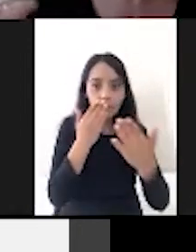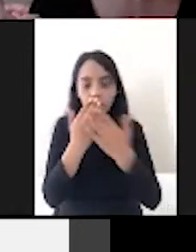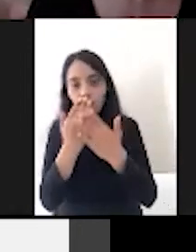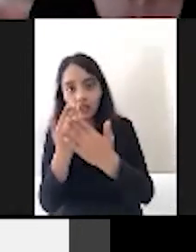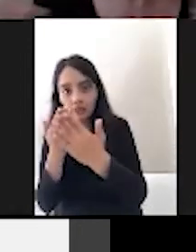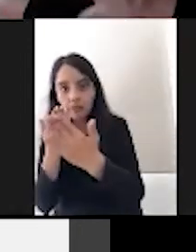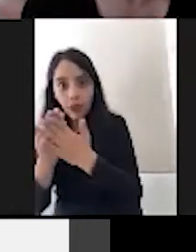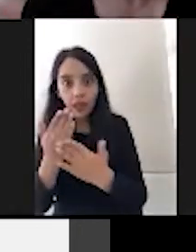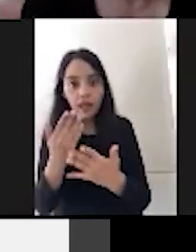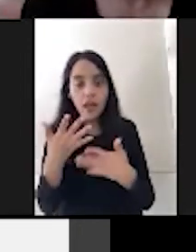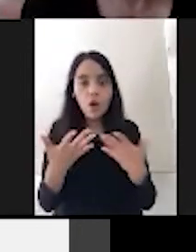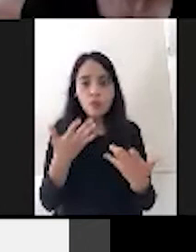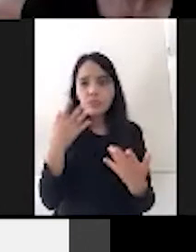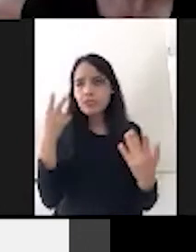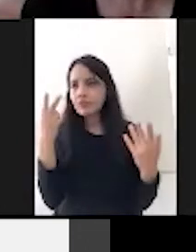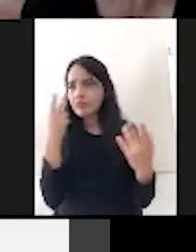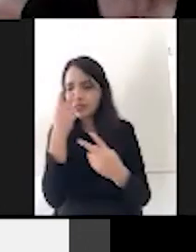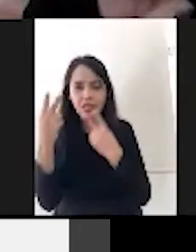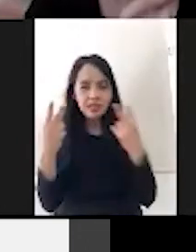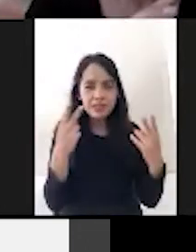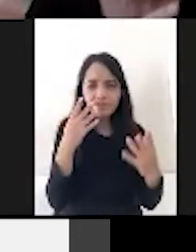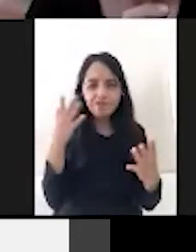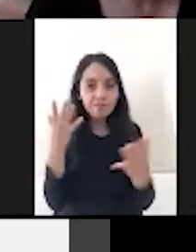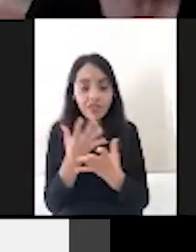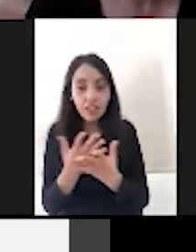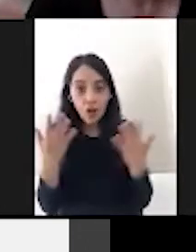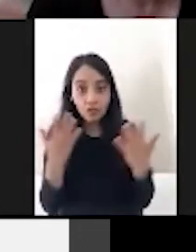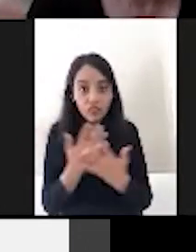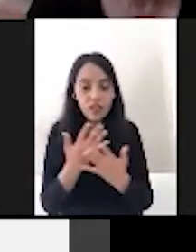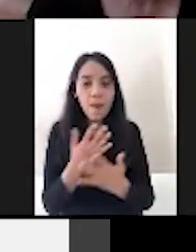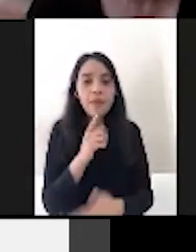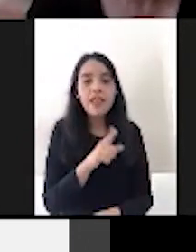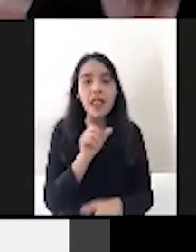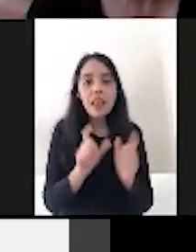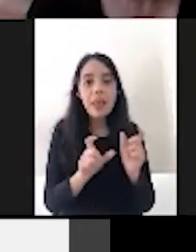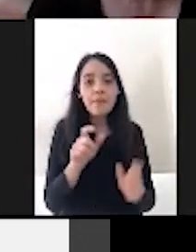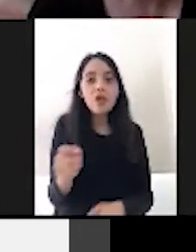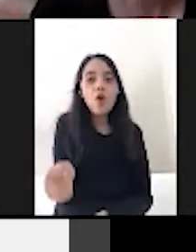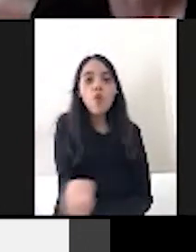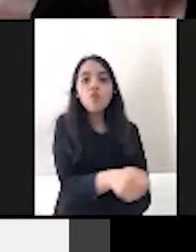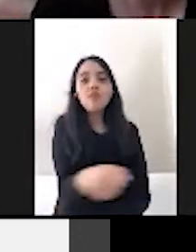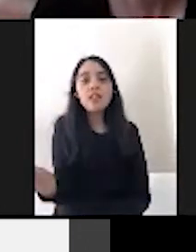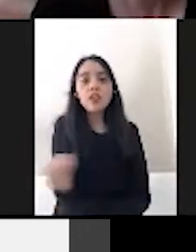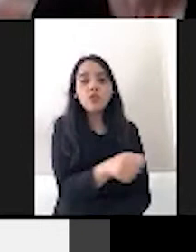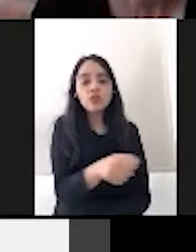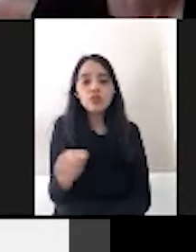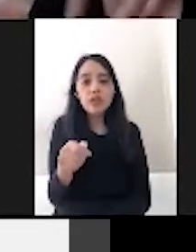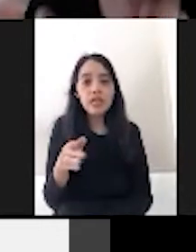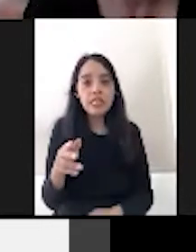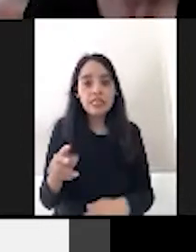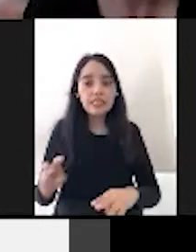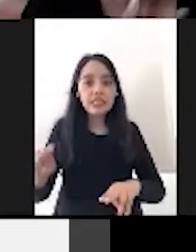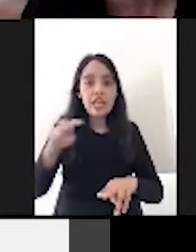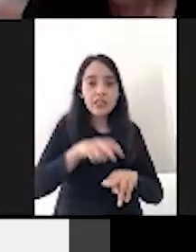perder su percepción del entorno, ¿ya? Esta es la típica persona que anda con un bastón en la calle y se sube a la micro y se pone a